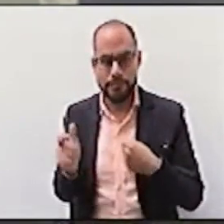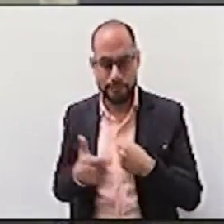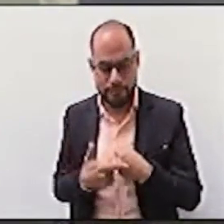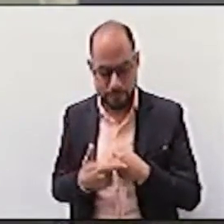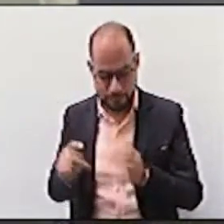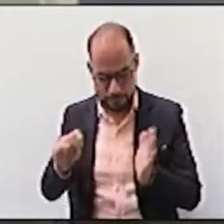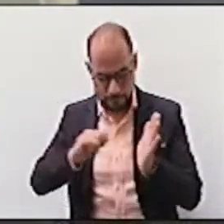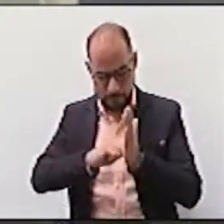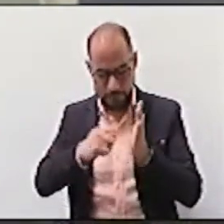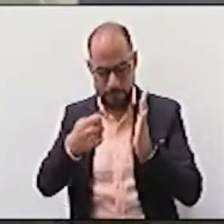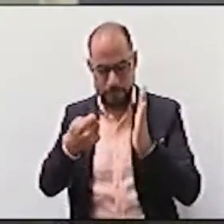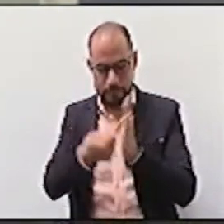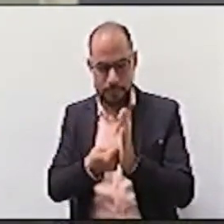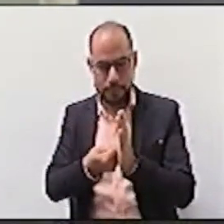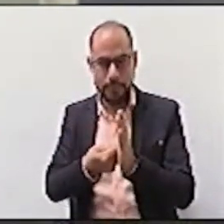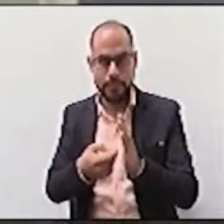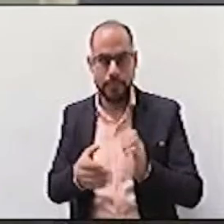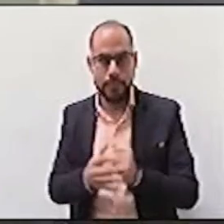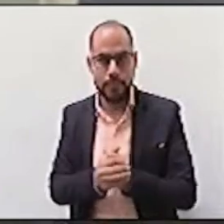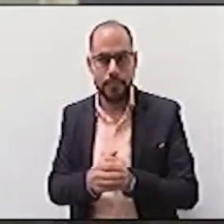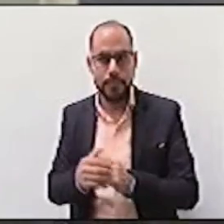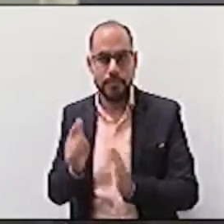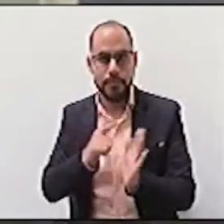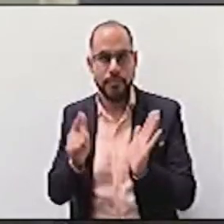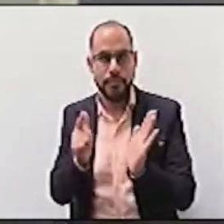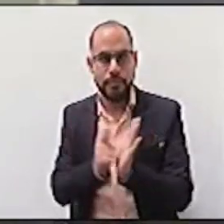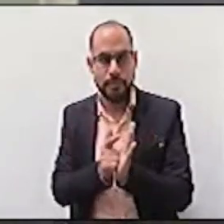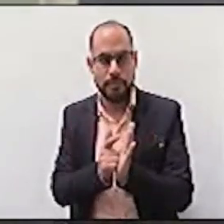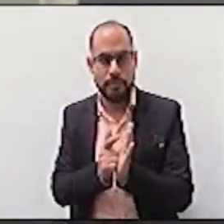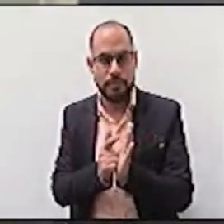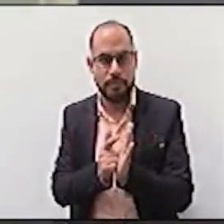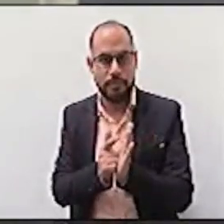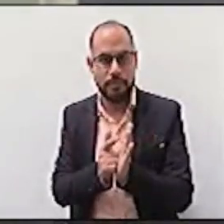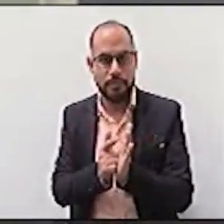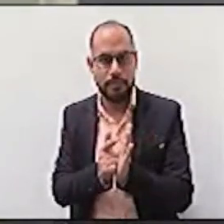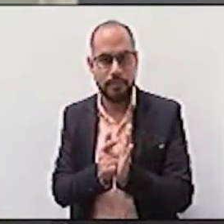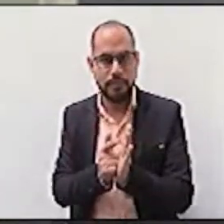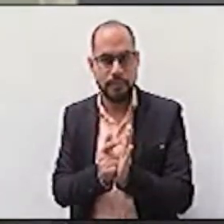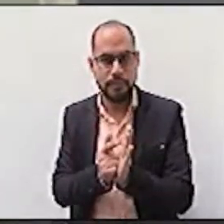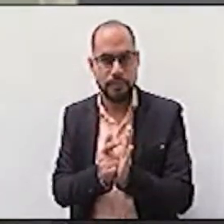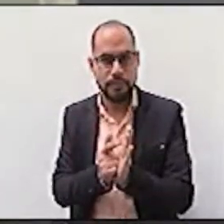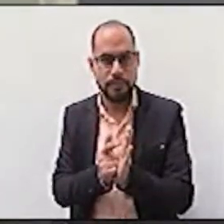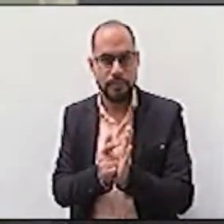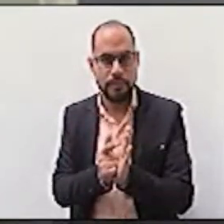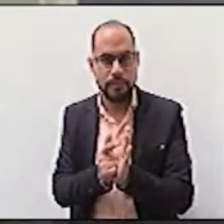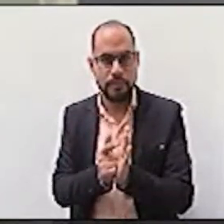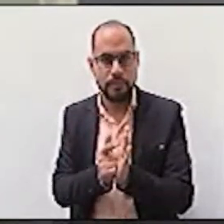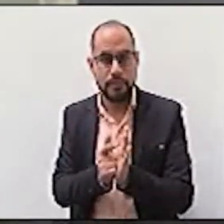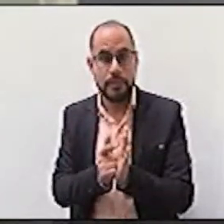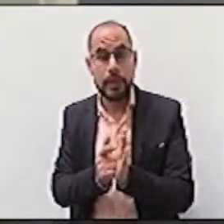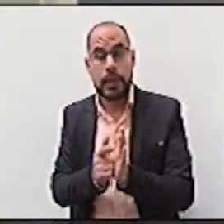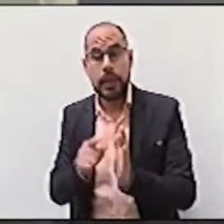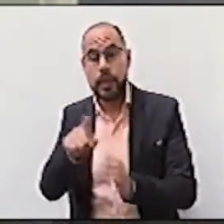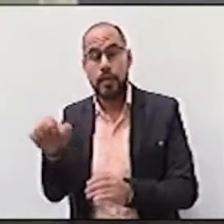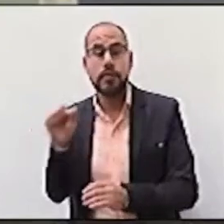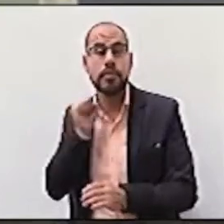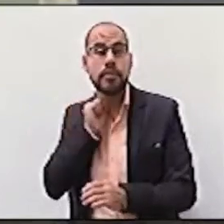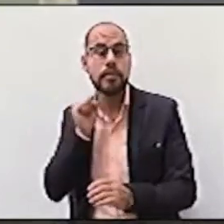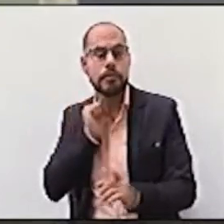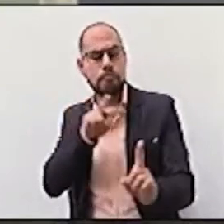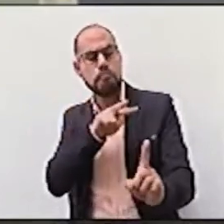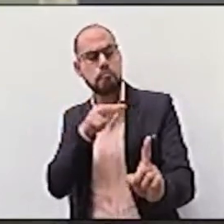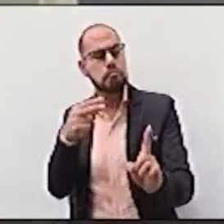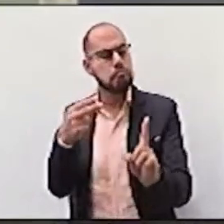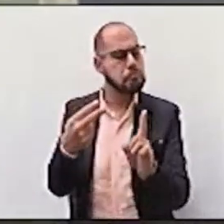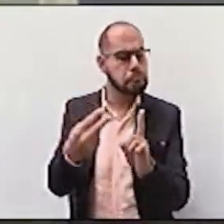técnica legislativa, entiendo, se llama adenda, que era, pues desde la óptica de los senadores,